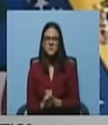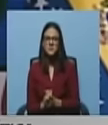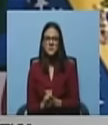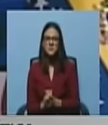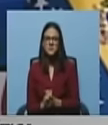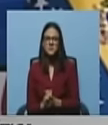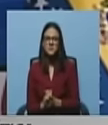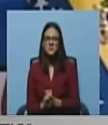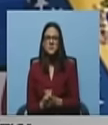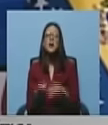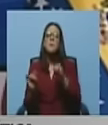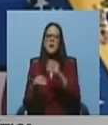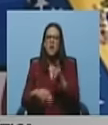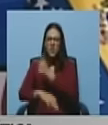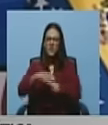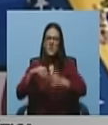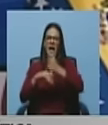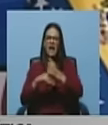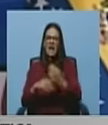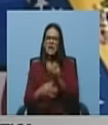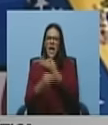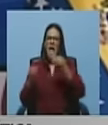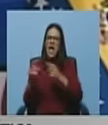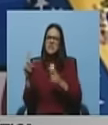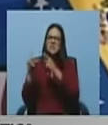De gerente exitoso a traición a la patria.